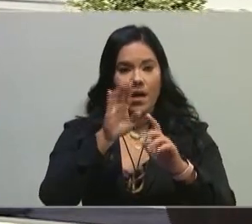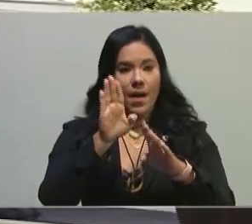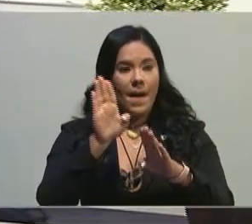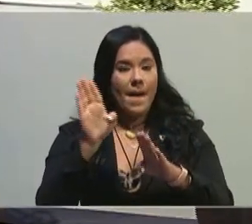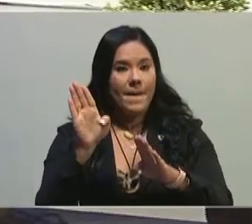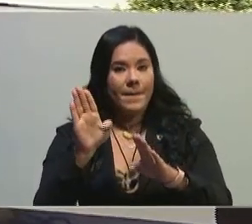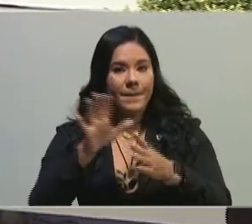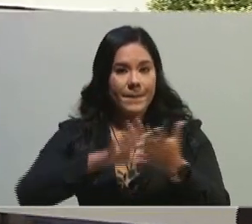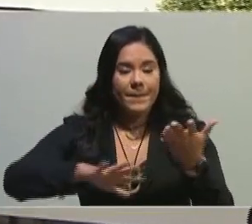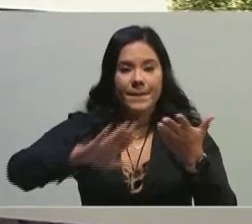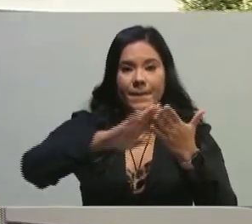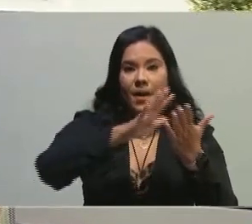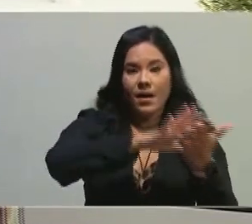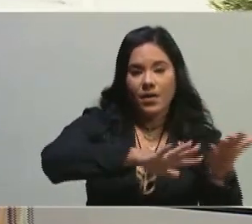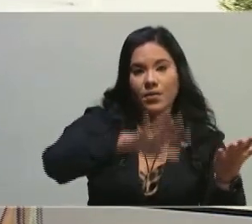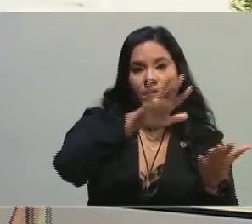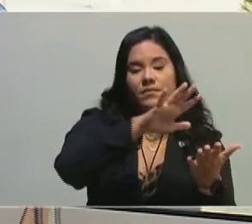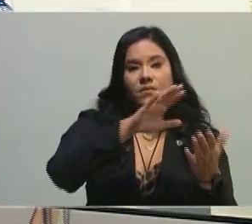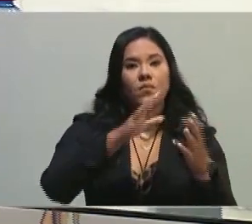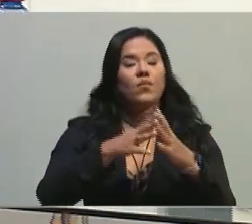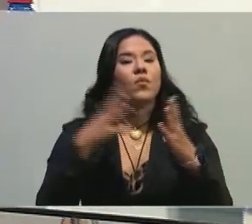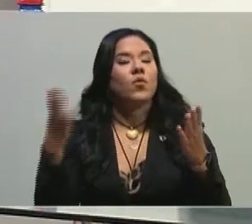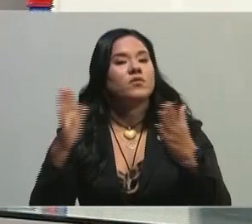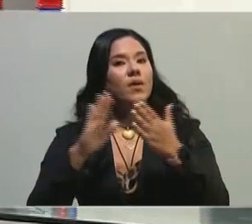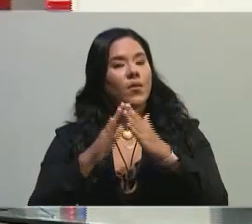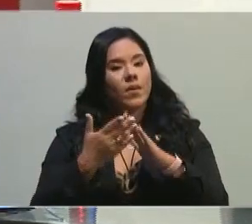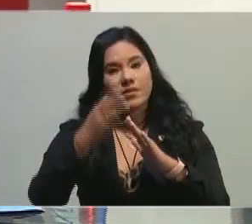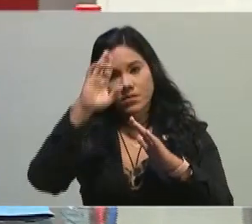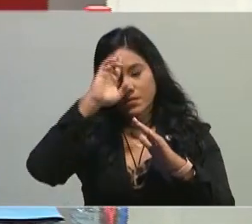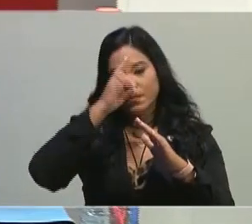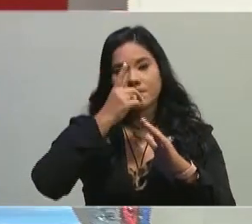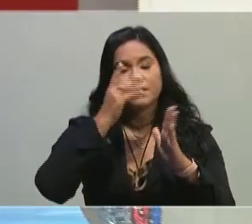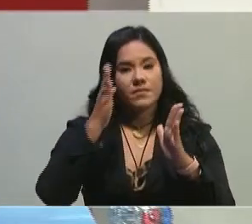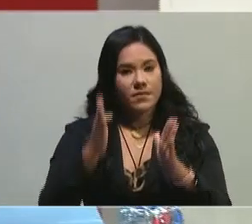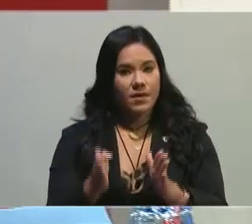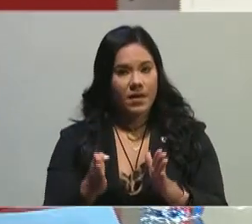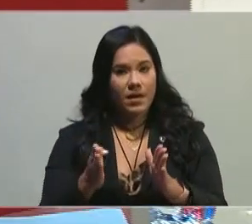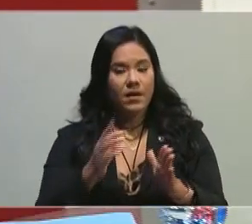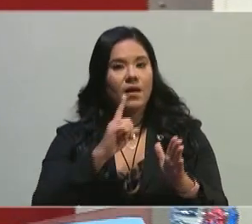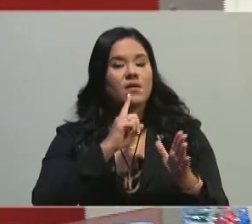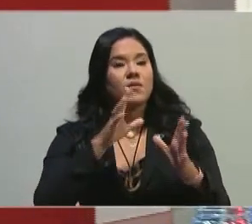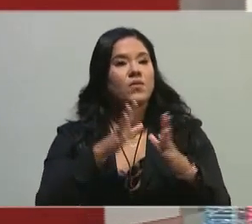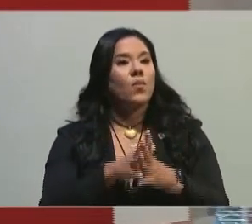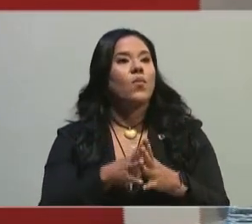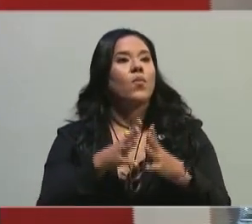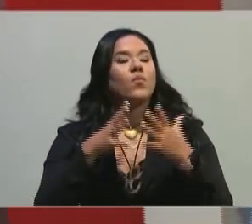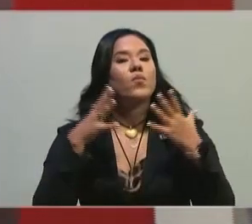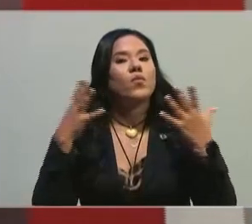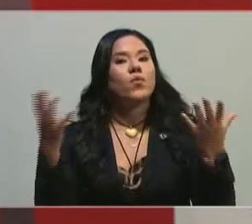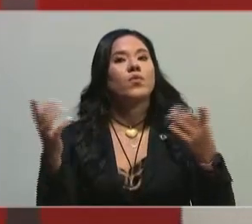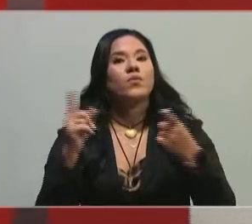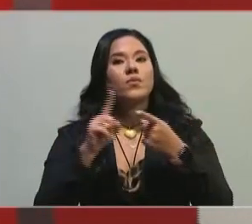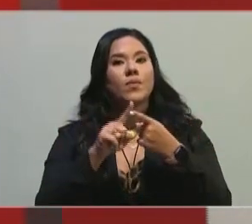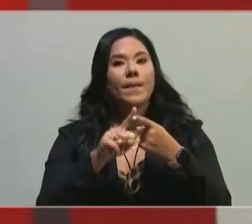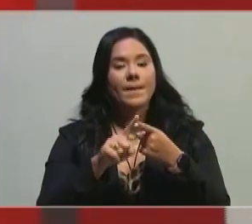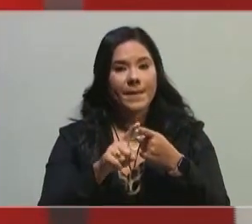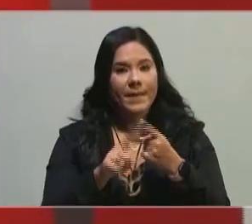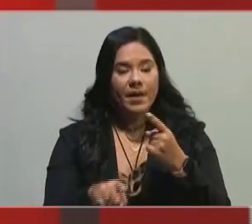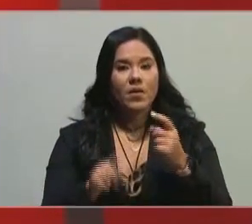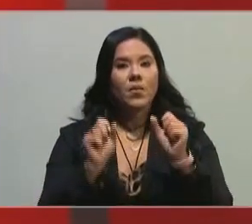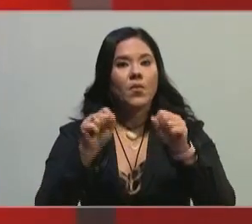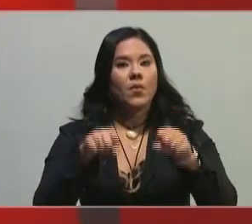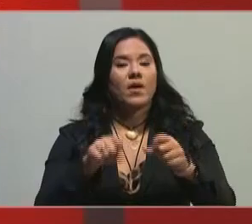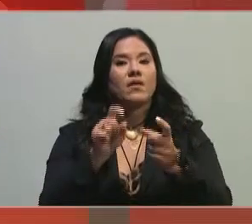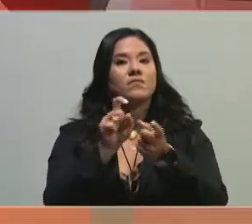existe la mayor población en la República Dominicana mucho pero con poco presupuesto porque apenas